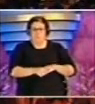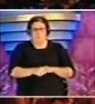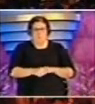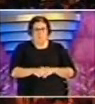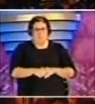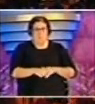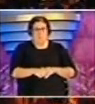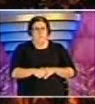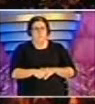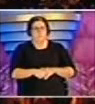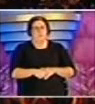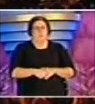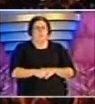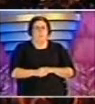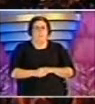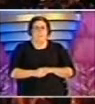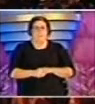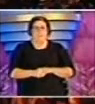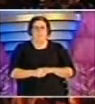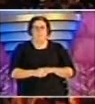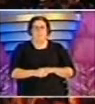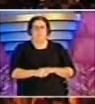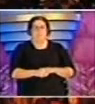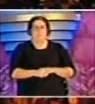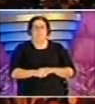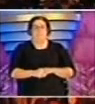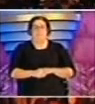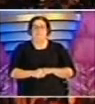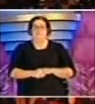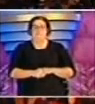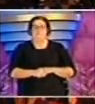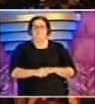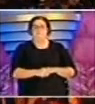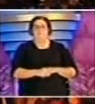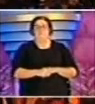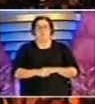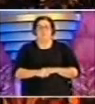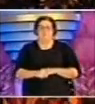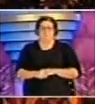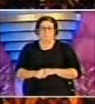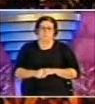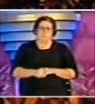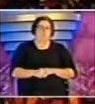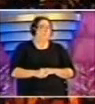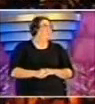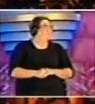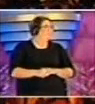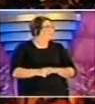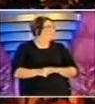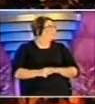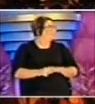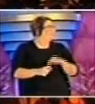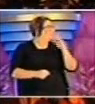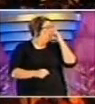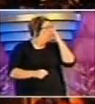suerte de pisar una vez más el escenario del Parque Santa Catalina. Bueno, tan importante es estar, claro que sí, porque al final se trata de un concurso y todo el mundo